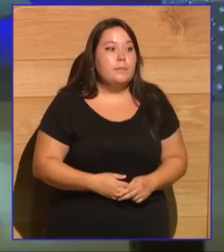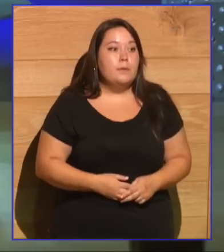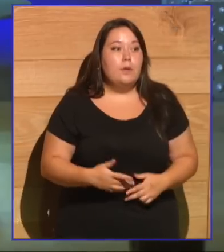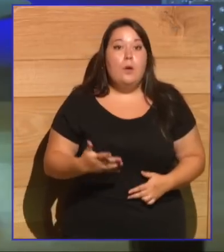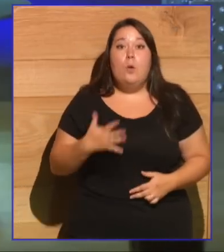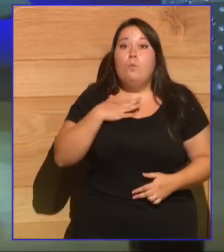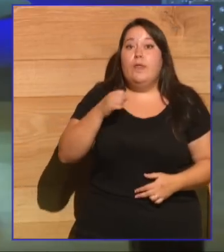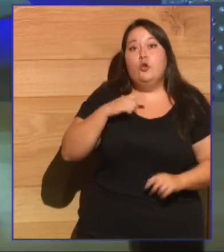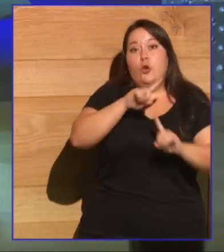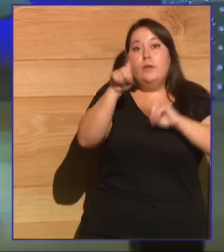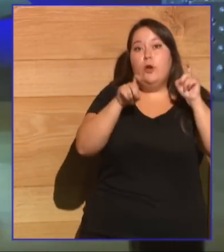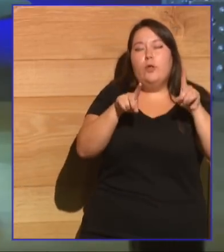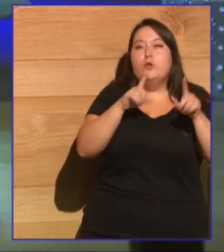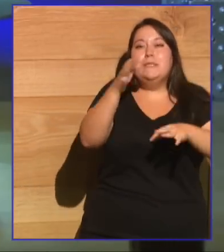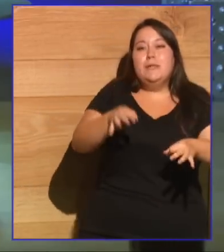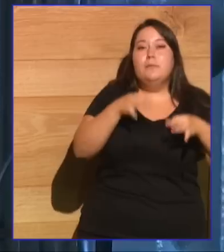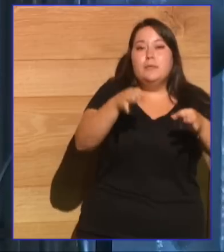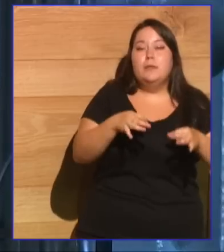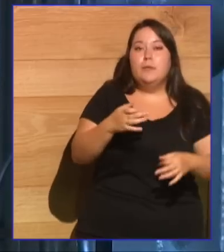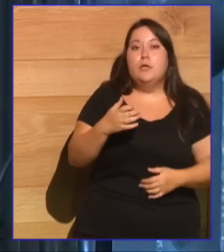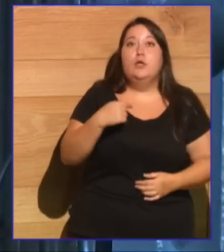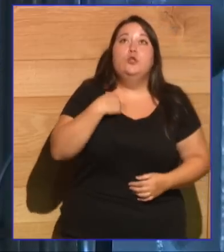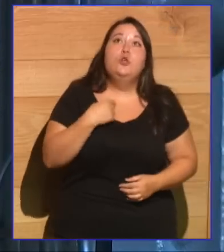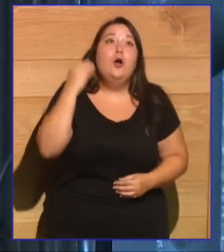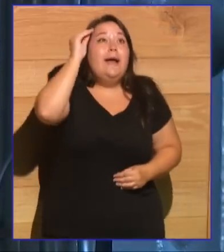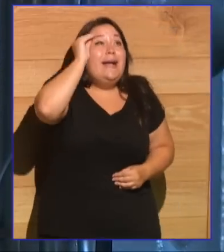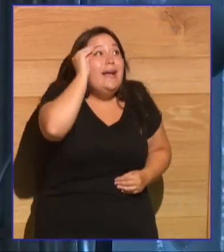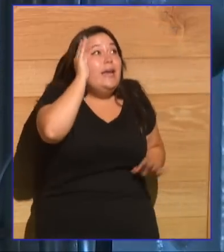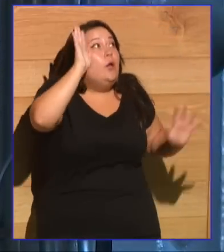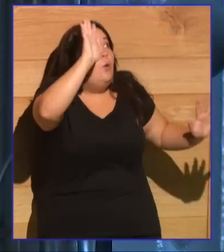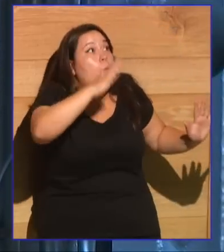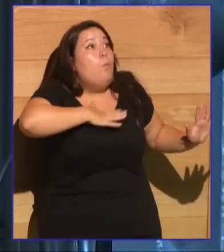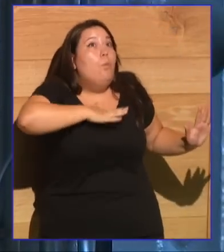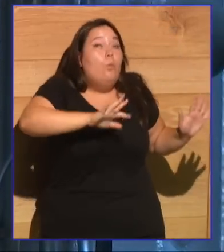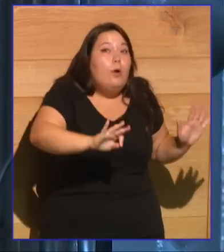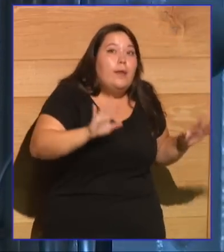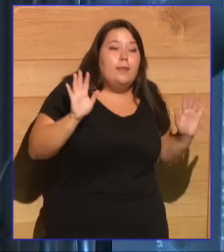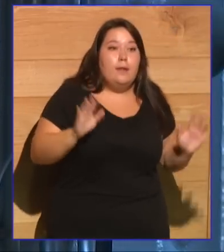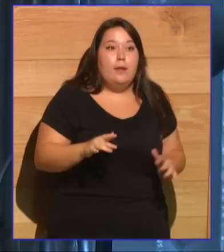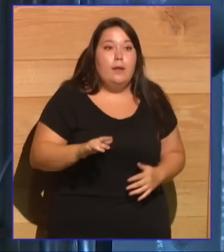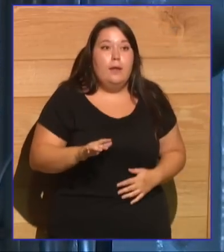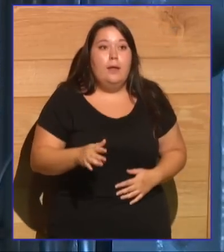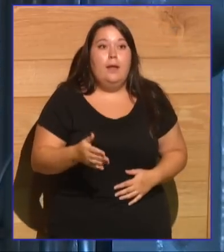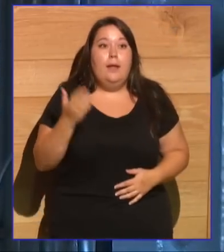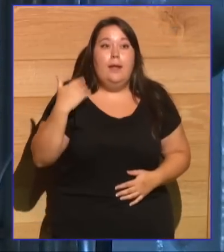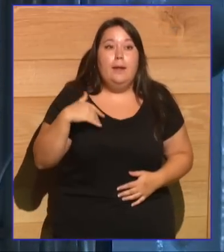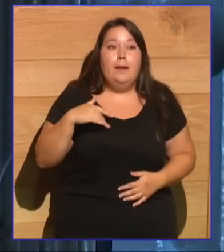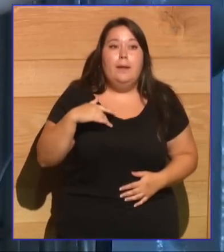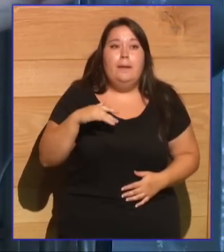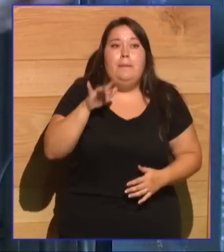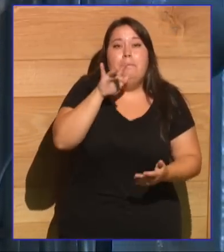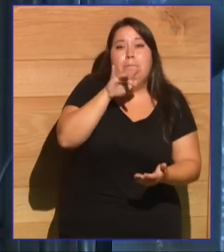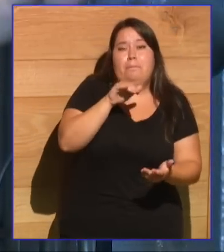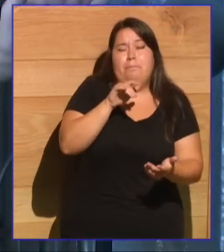interrogativo a partir de ahora o sea si yo tengo un dato digo creo que podría ser que éste se estrenó el 25 de mayo de